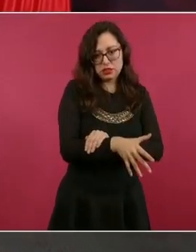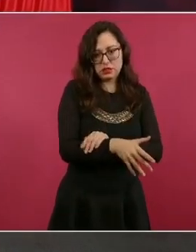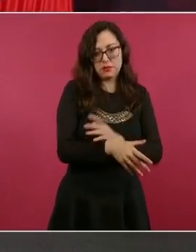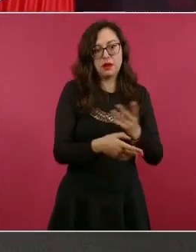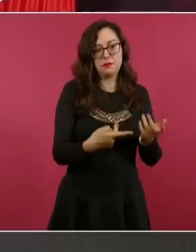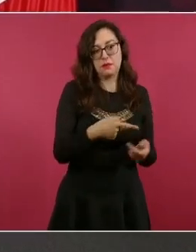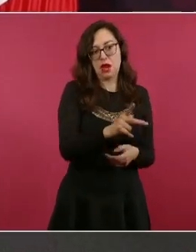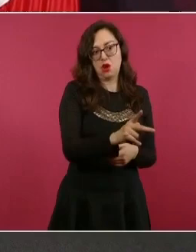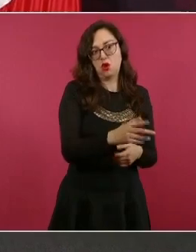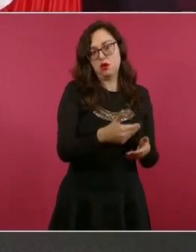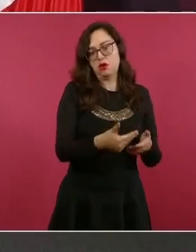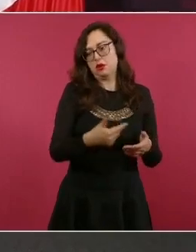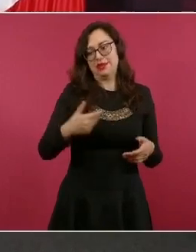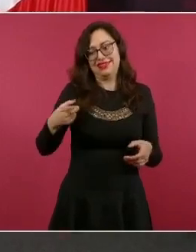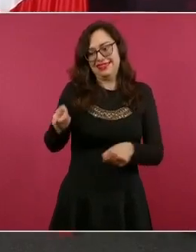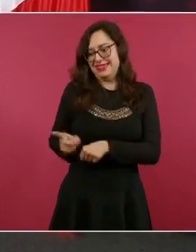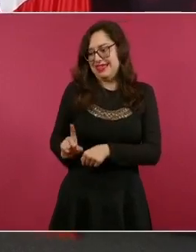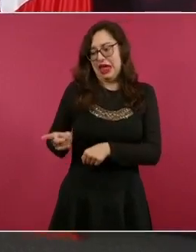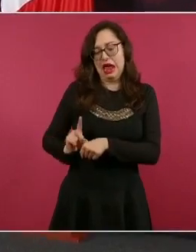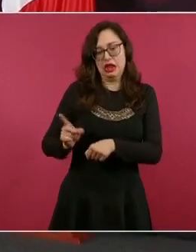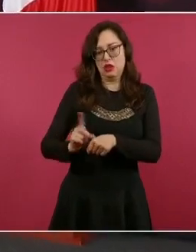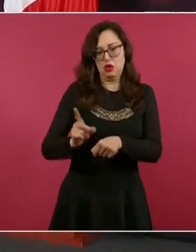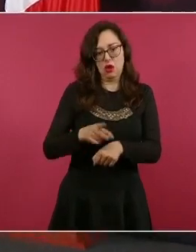todos los días,